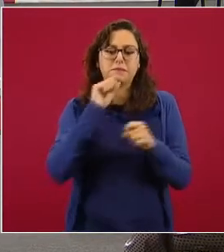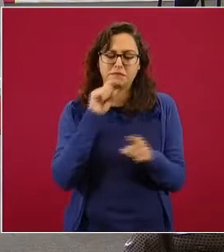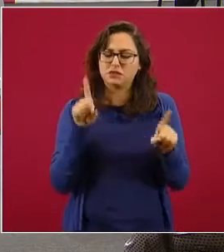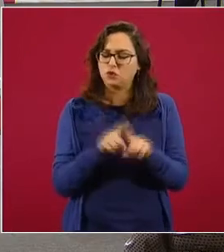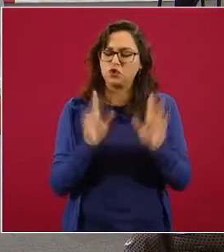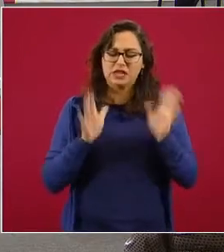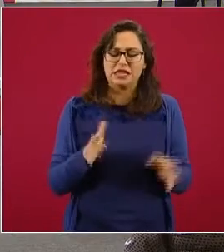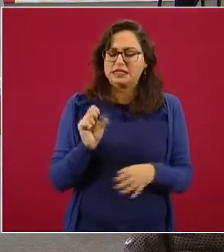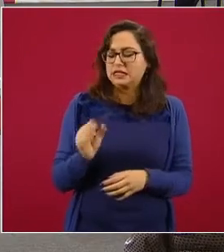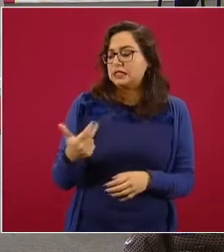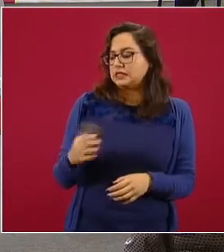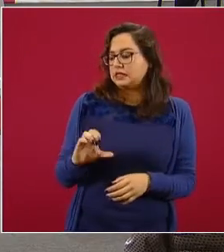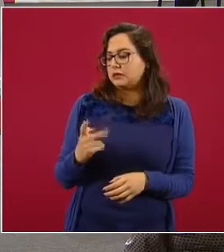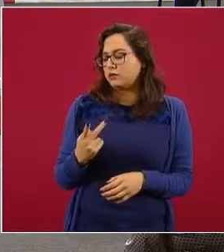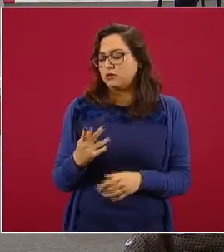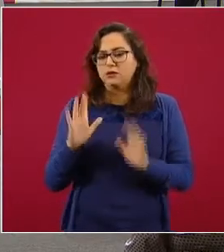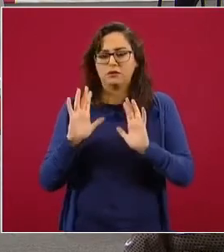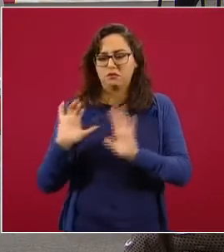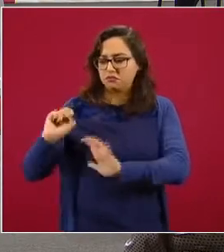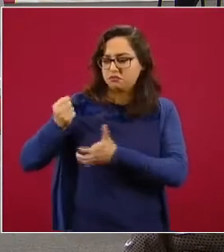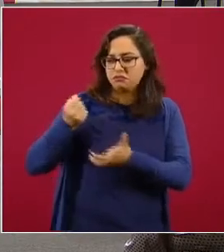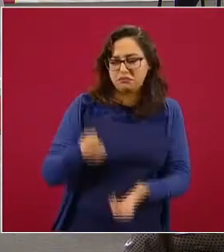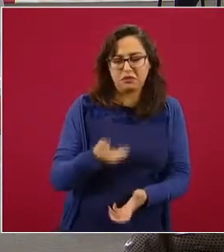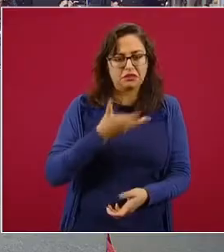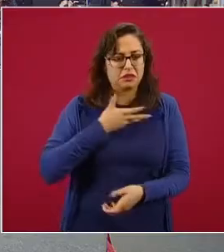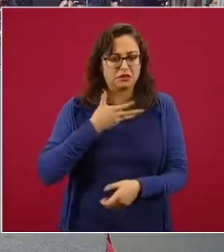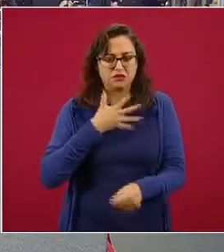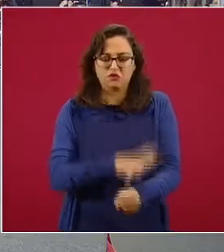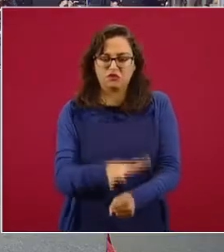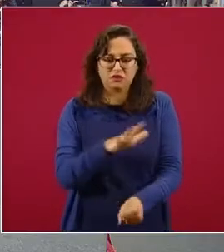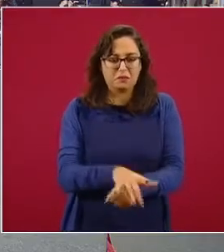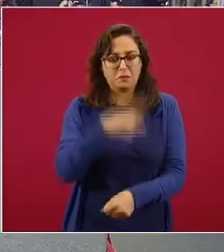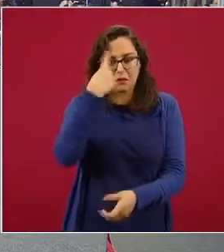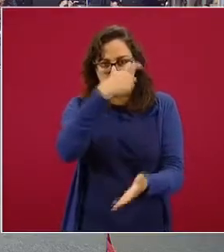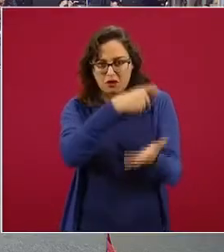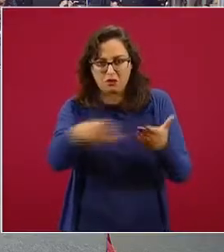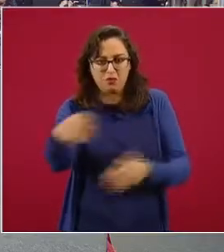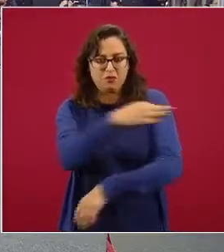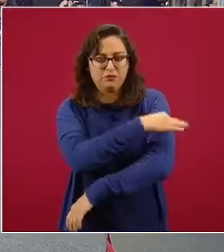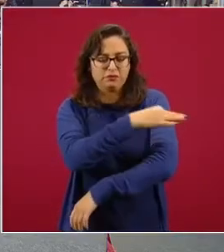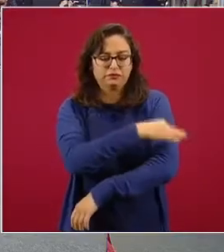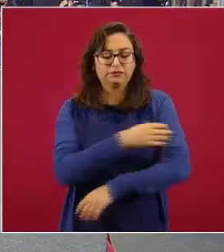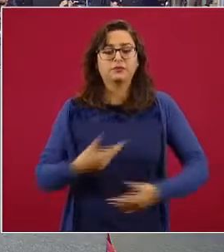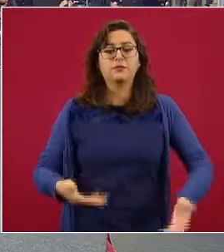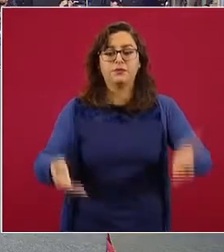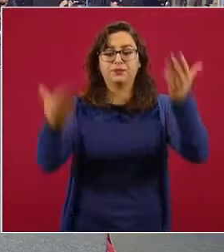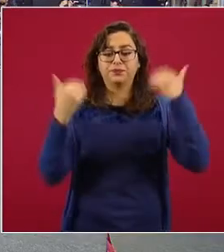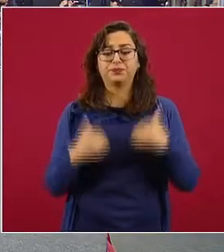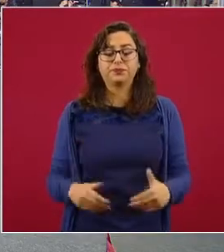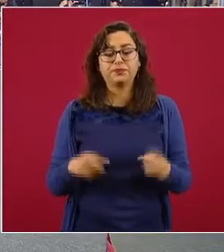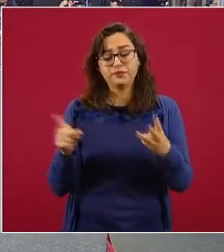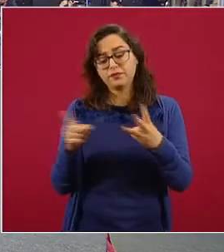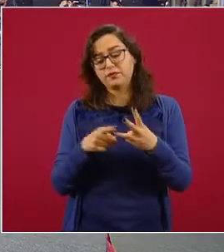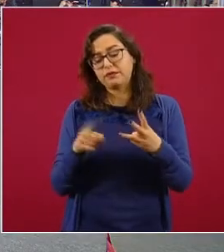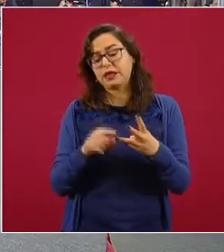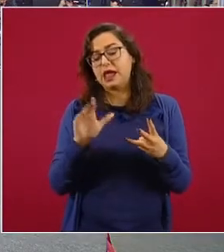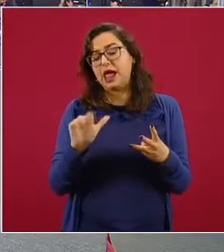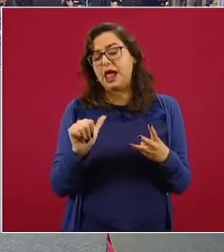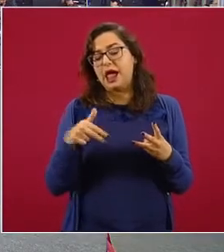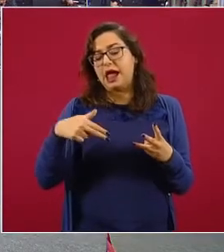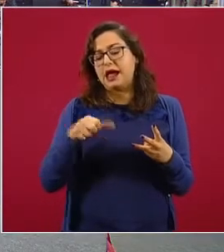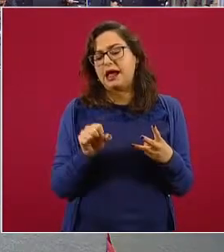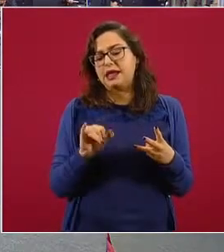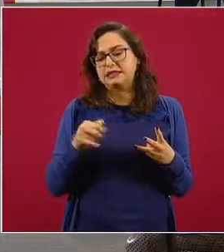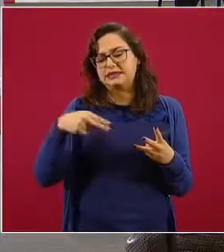para esta vacuna. Aquí sigue, por favor. En lo que tiene que ver con CanSino, con autorización